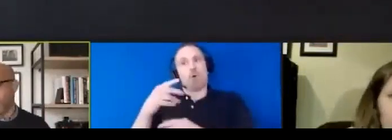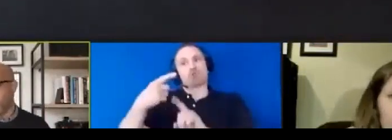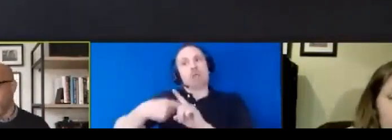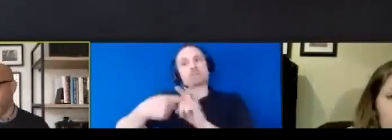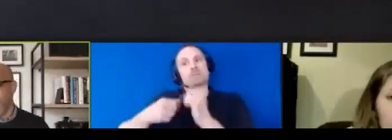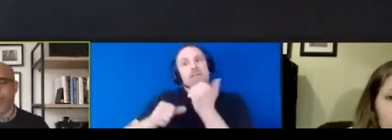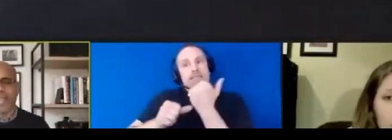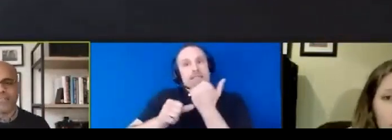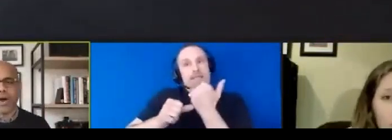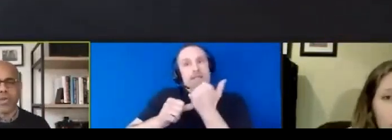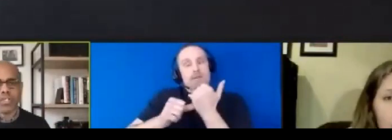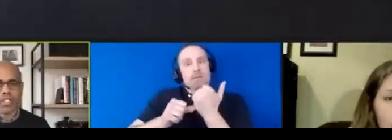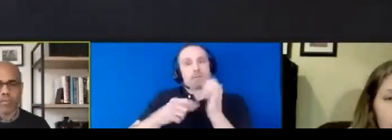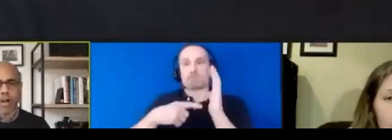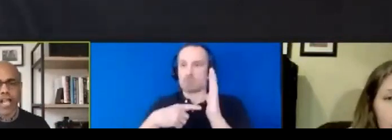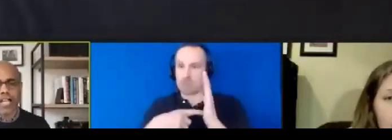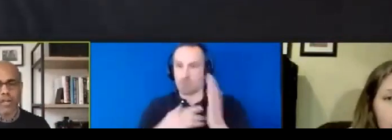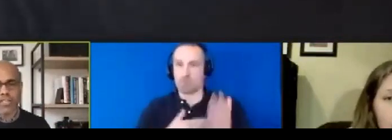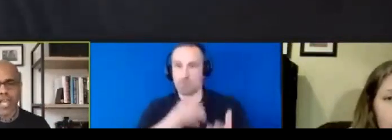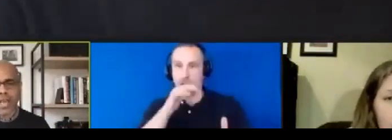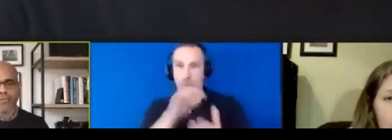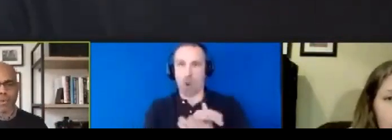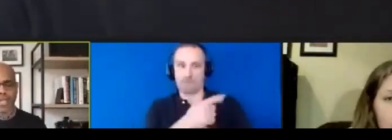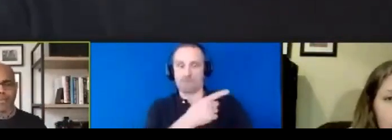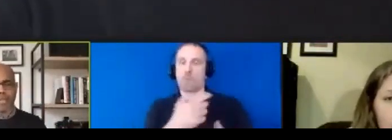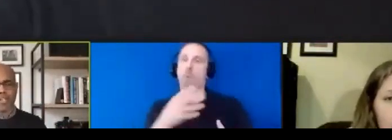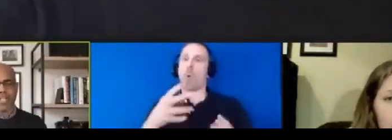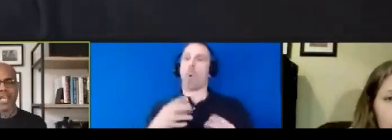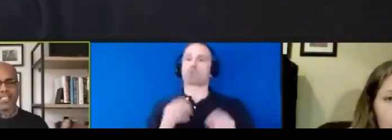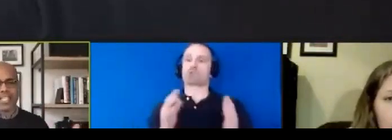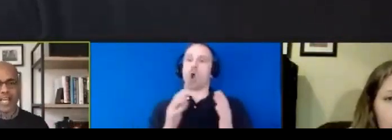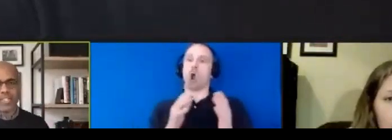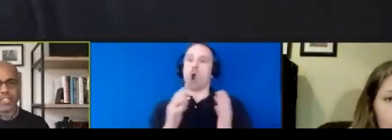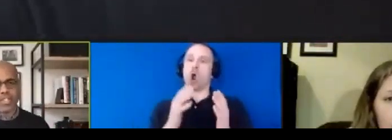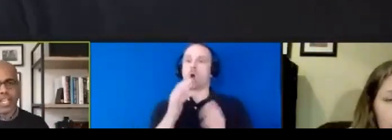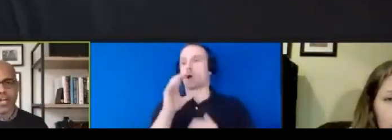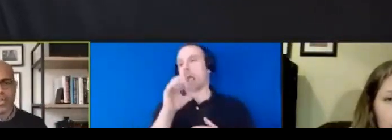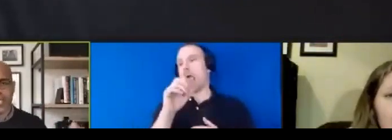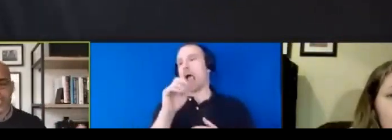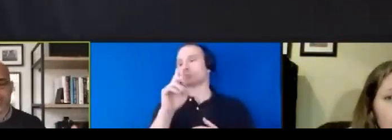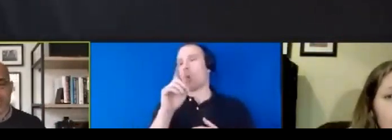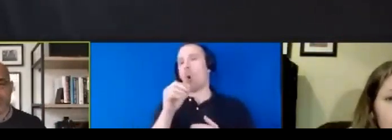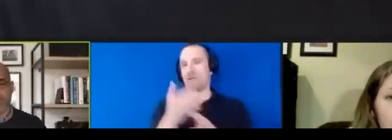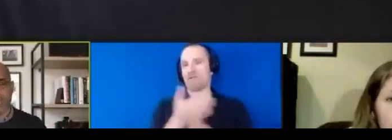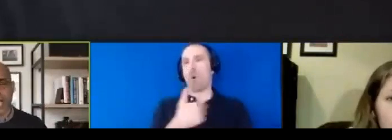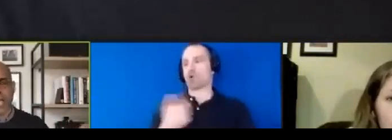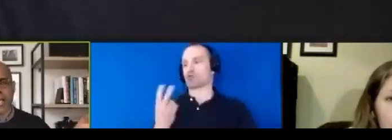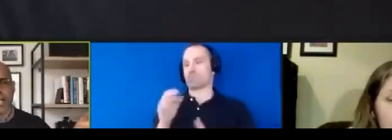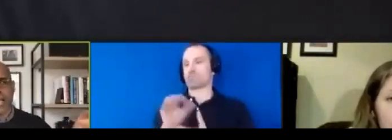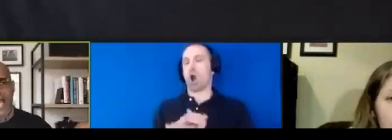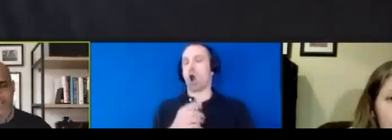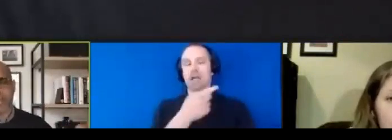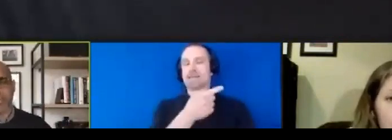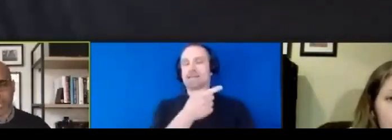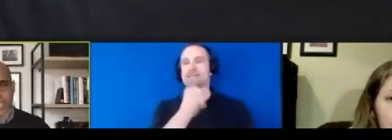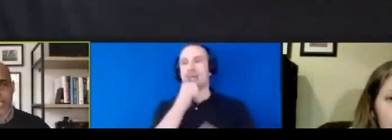los a los renteros la montería man se mantendrá así hay dinero